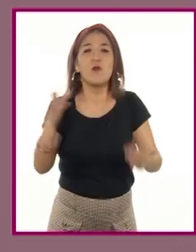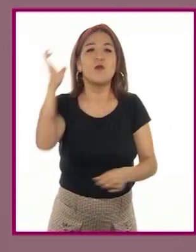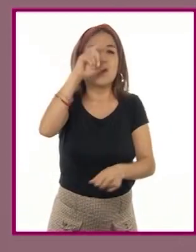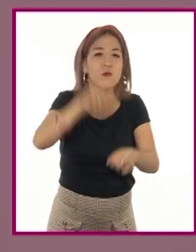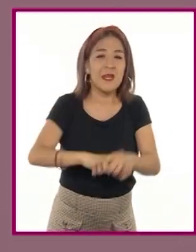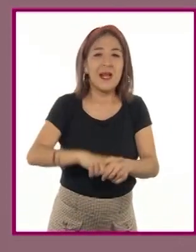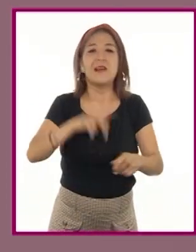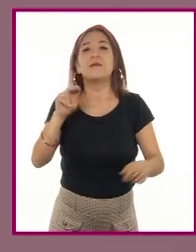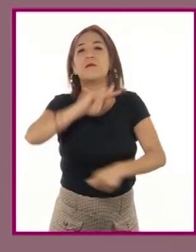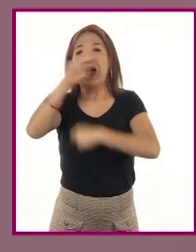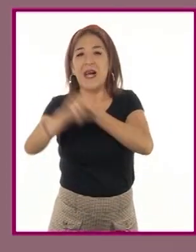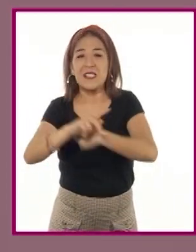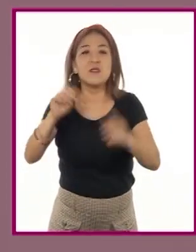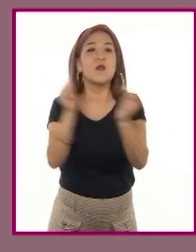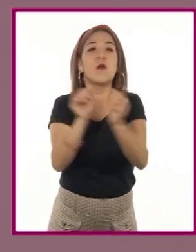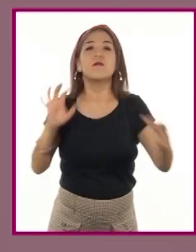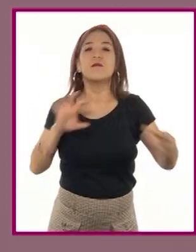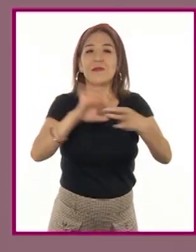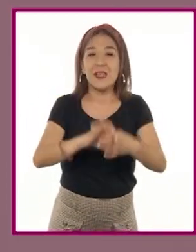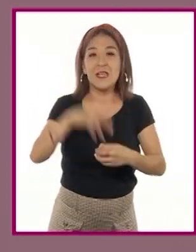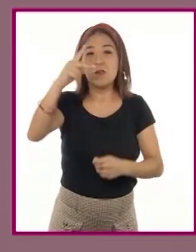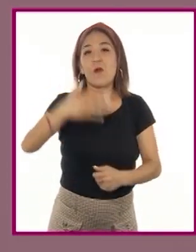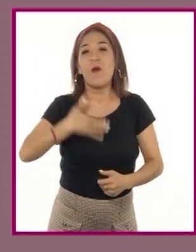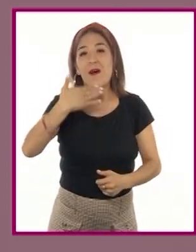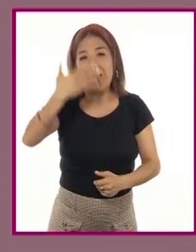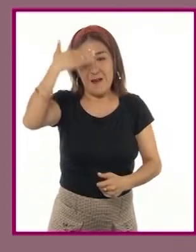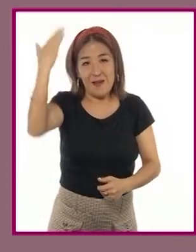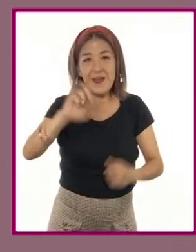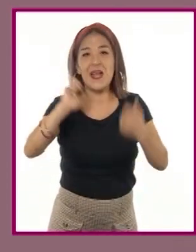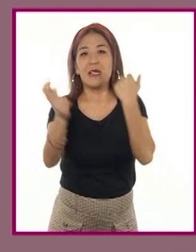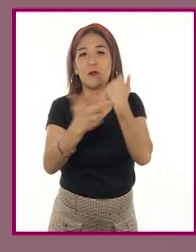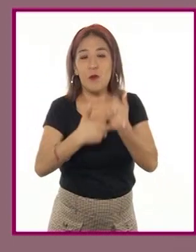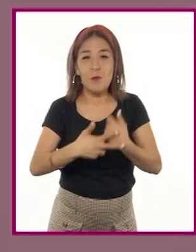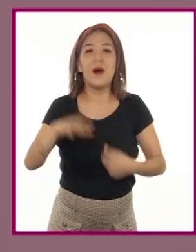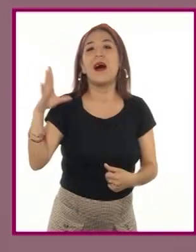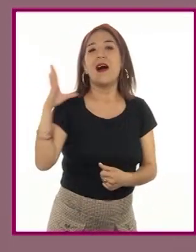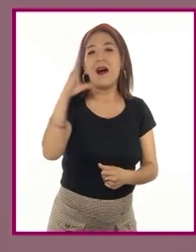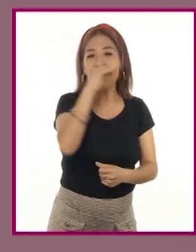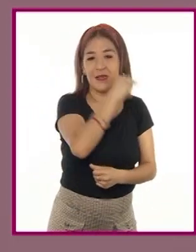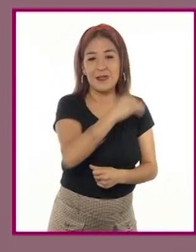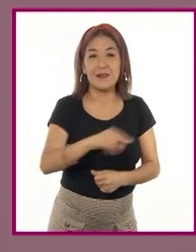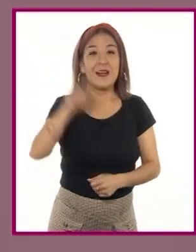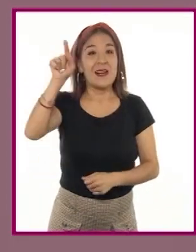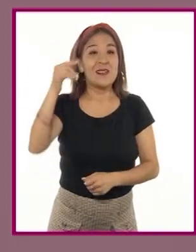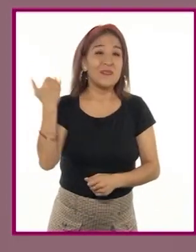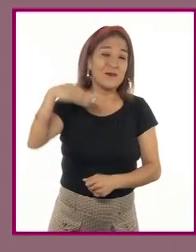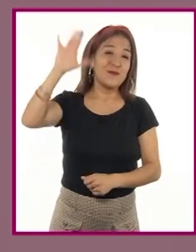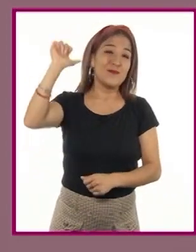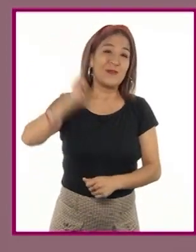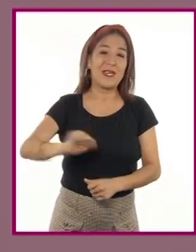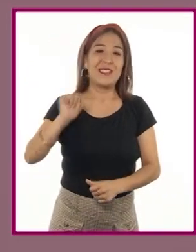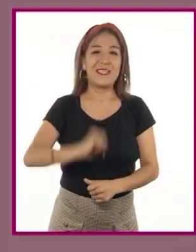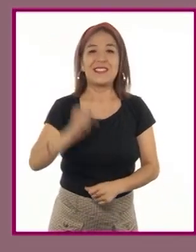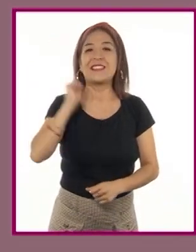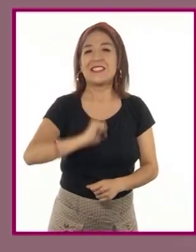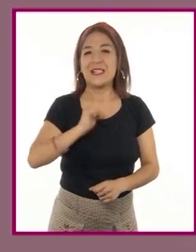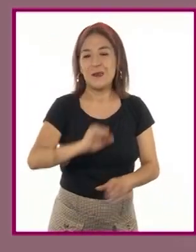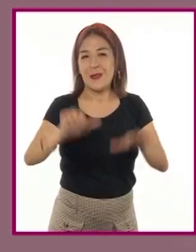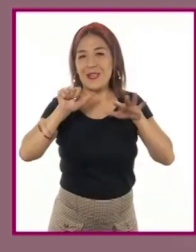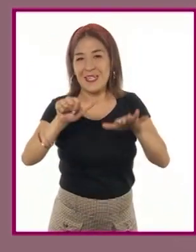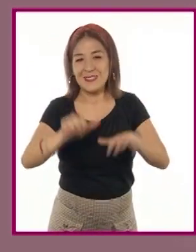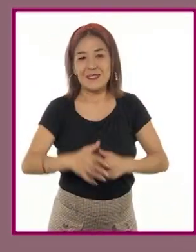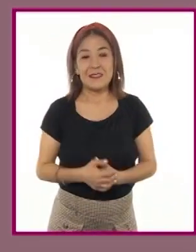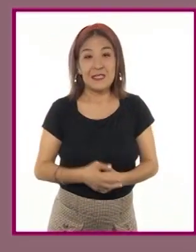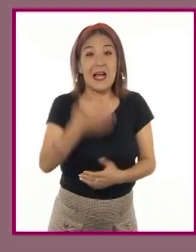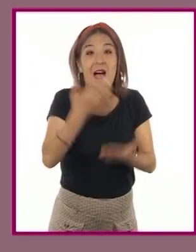las culturas europeas, árabes y africanas que llegaron con los españoles, allá en el siglo XVI. Somos